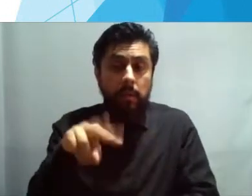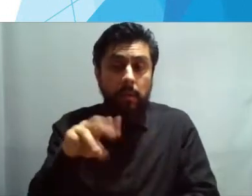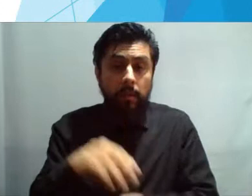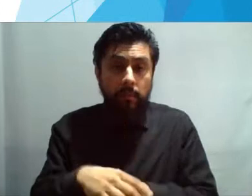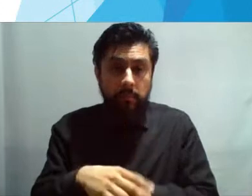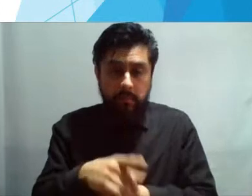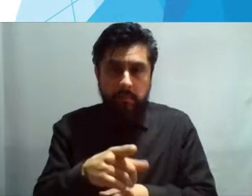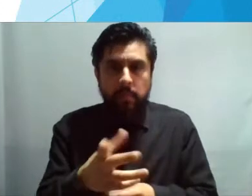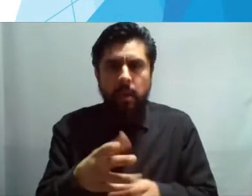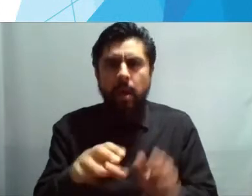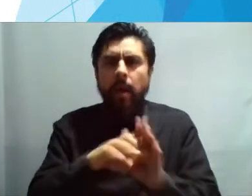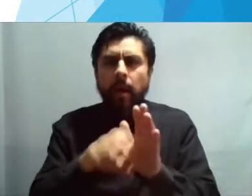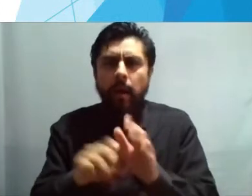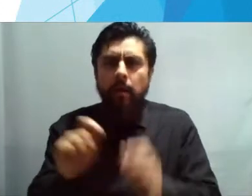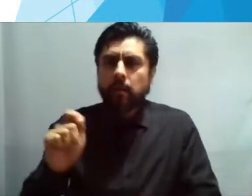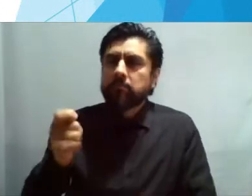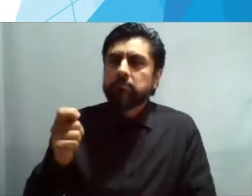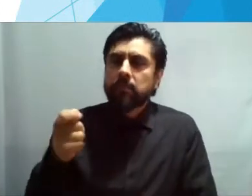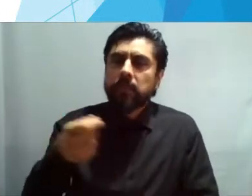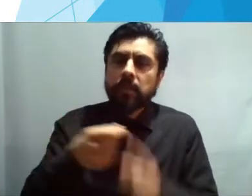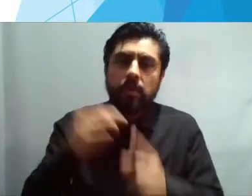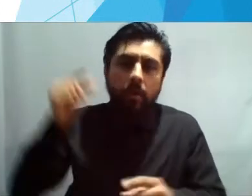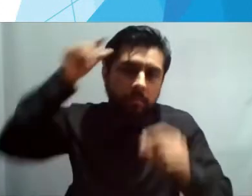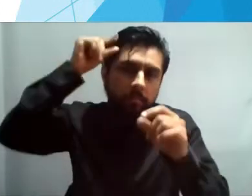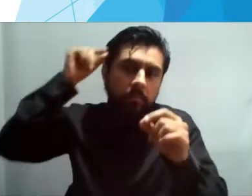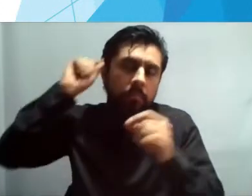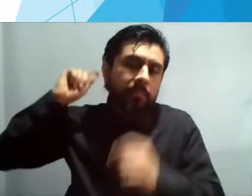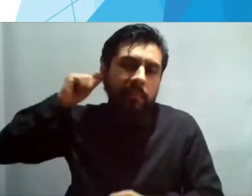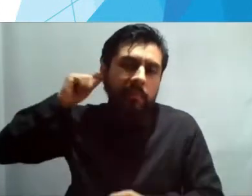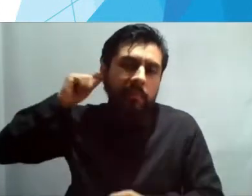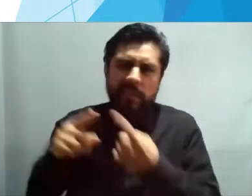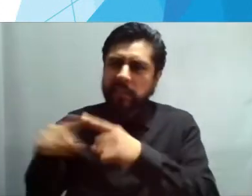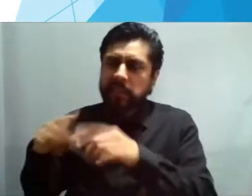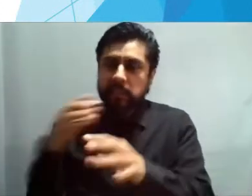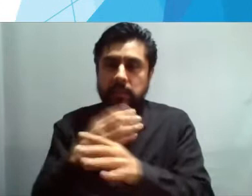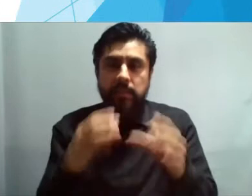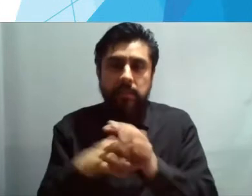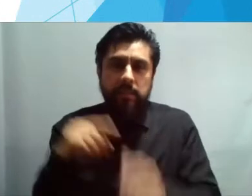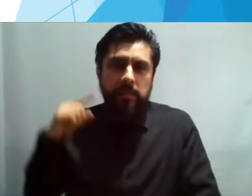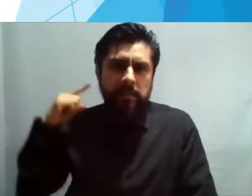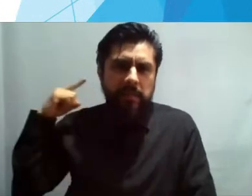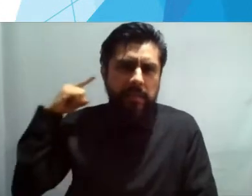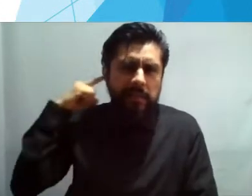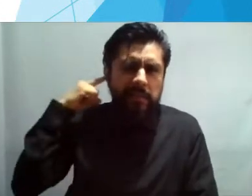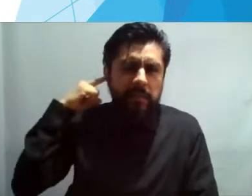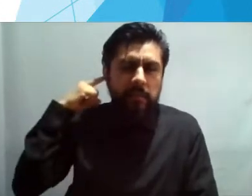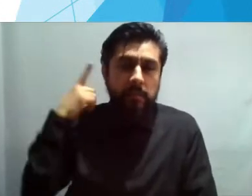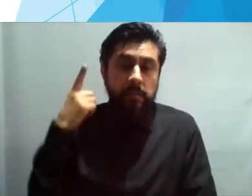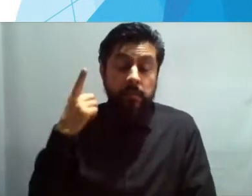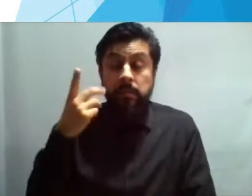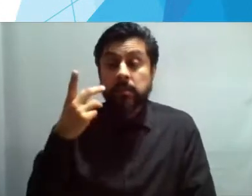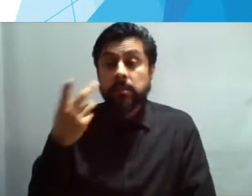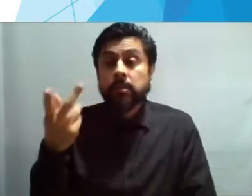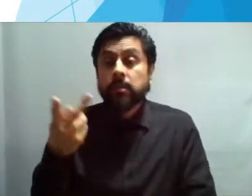llave de carro, el pasador, cualquier cuerpo extraño, el mismo cotonete. ¿Qué puede pasar?